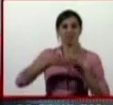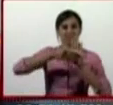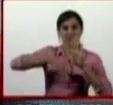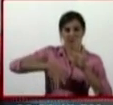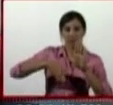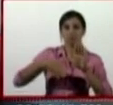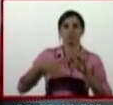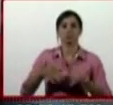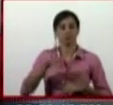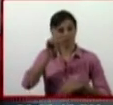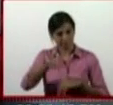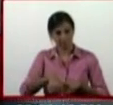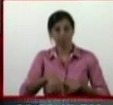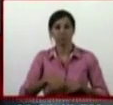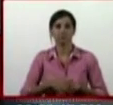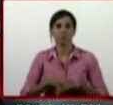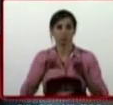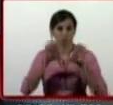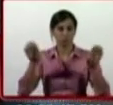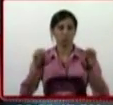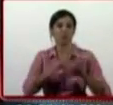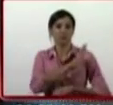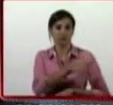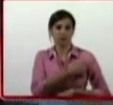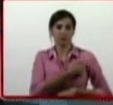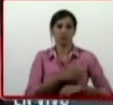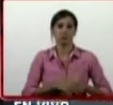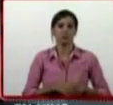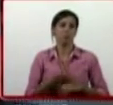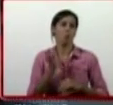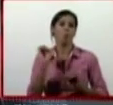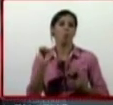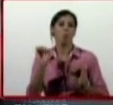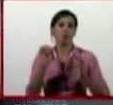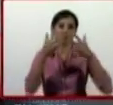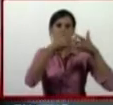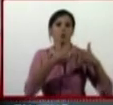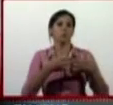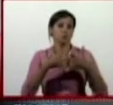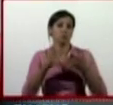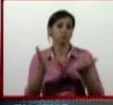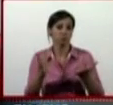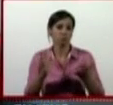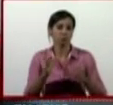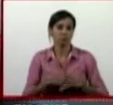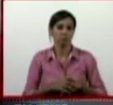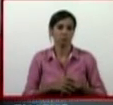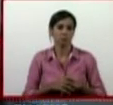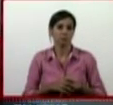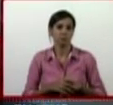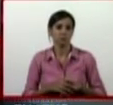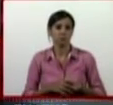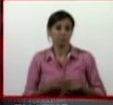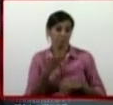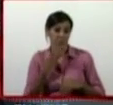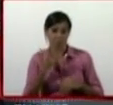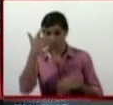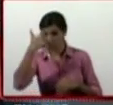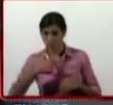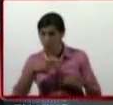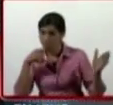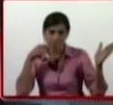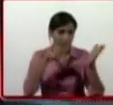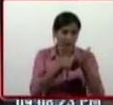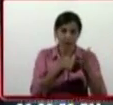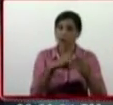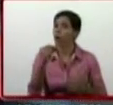ellos la educación universitaria. O en Estados Unidos. En Estados Unidos, quien no paga, no